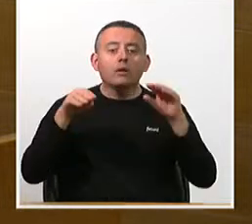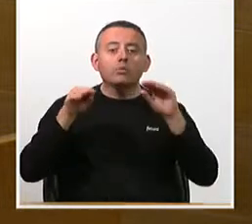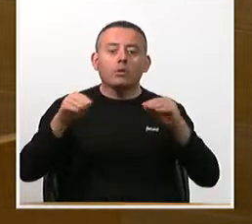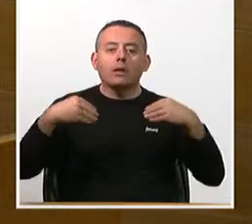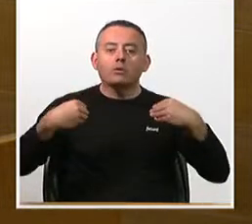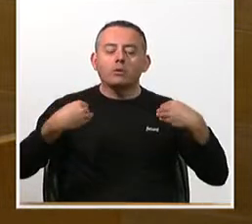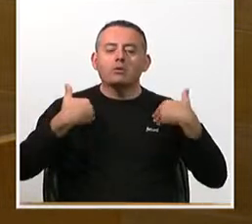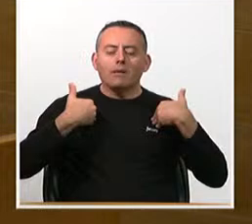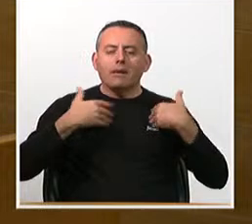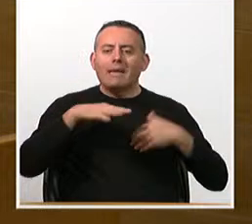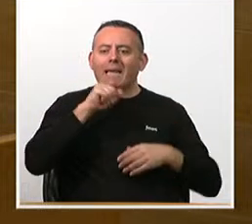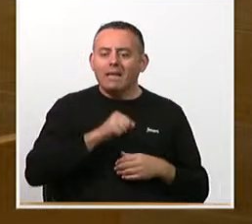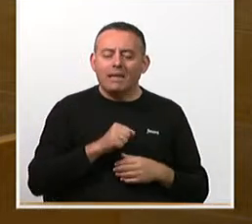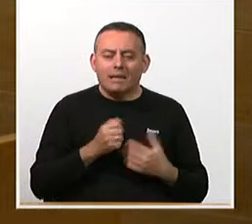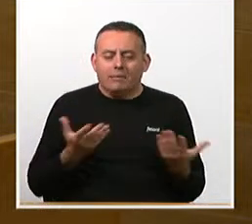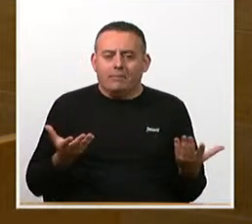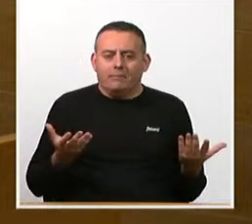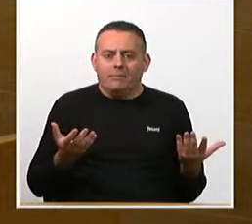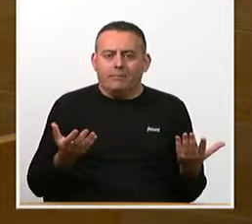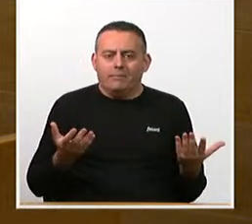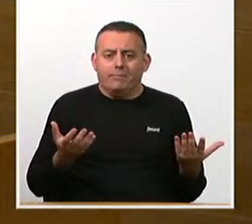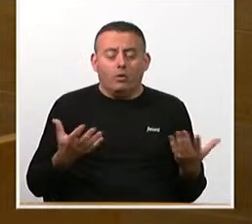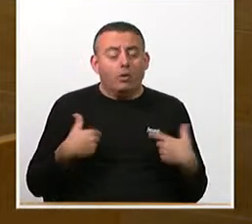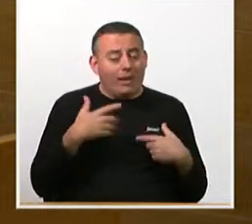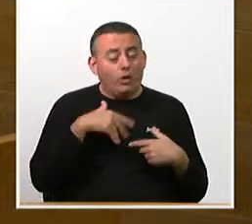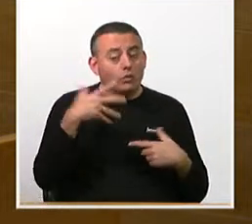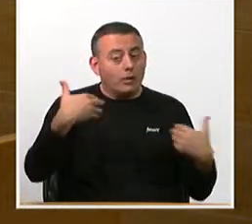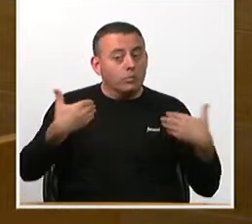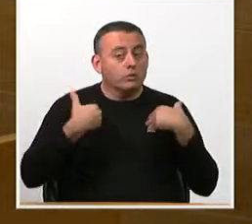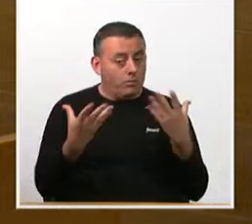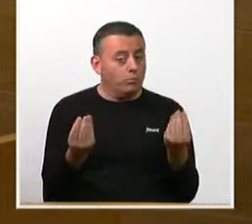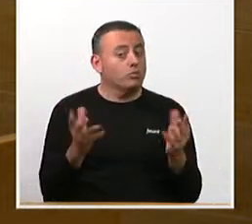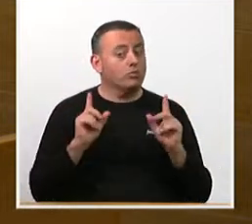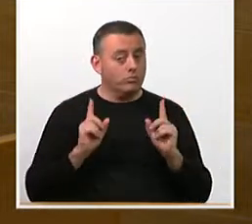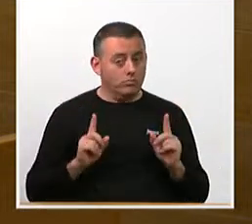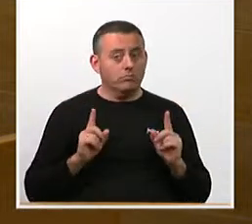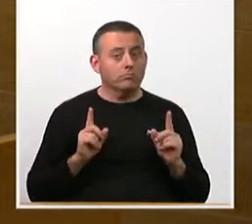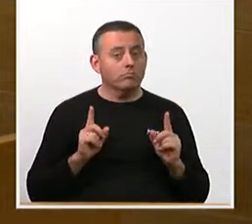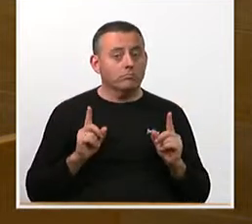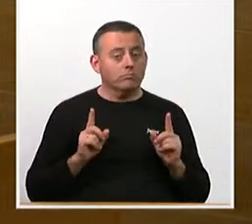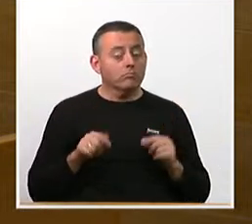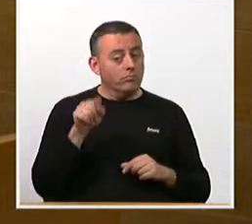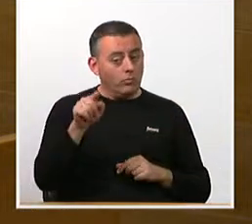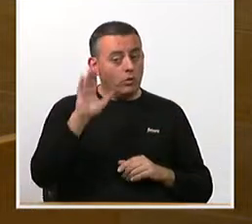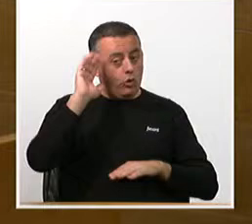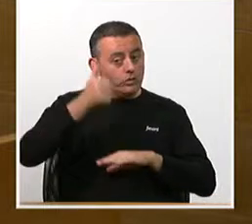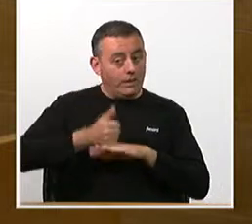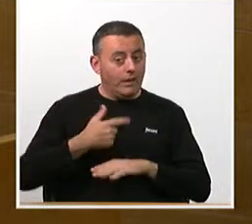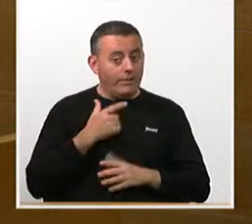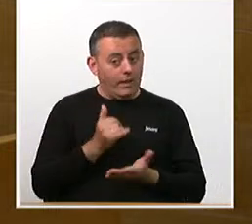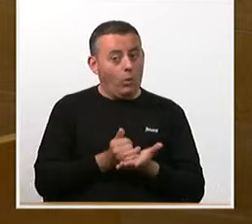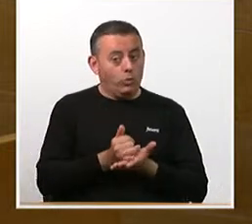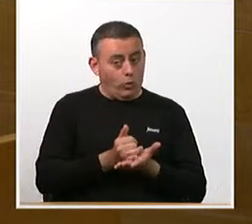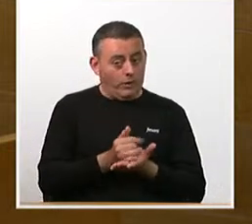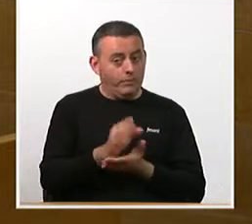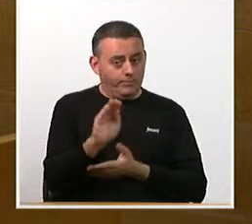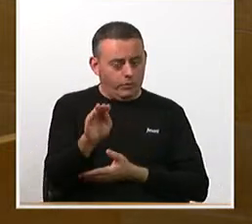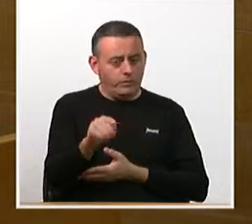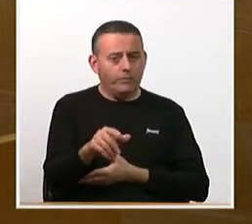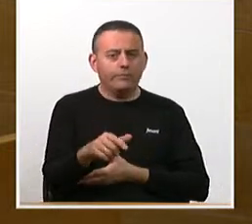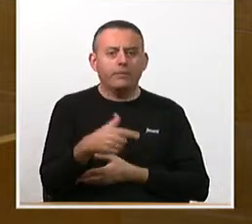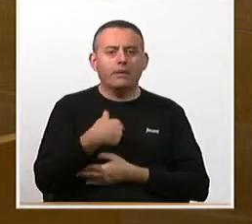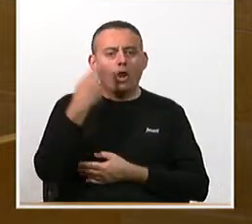diría que mire señor conseller Aguirre señor conseller de agricultura que yo voy saber es cuá